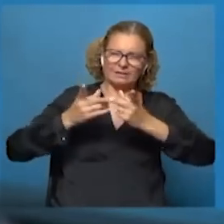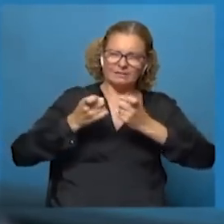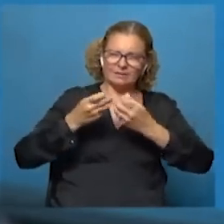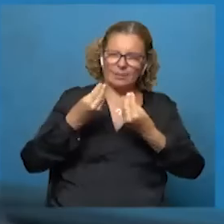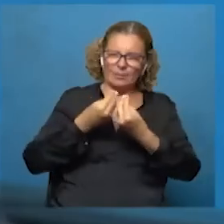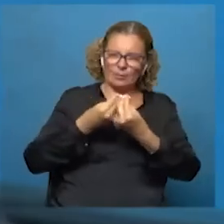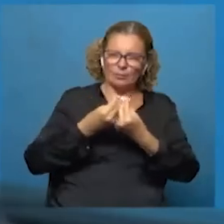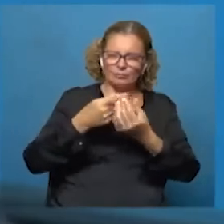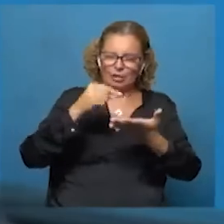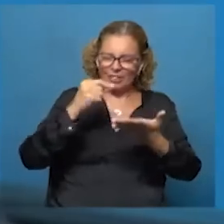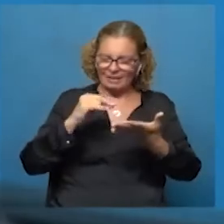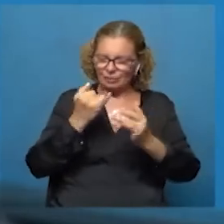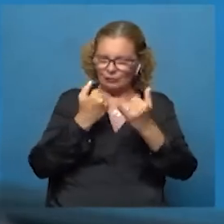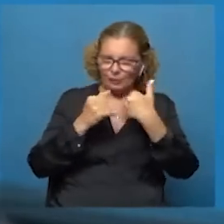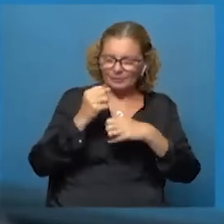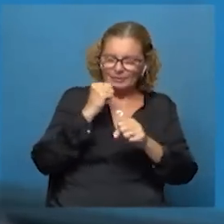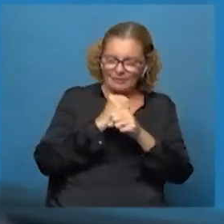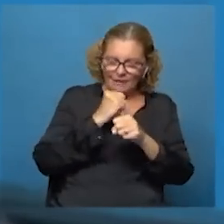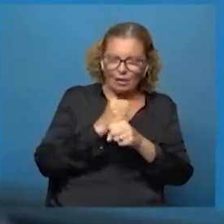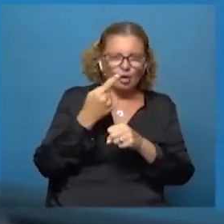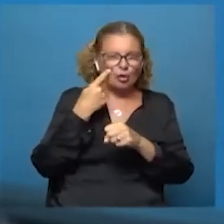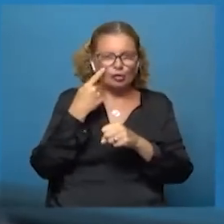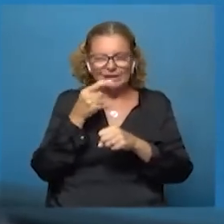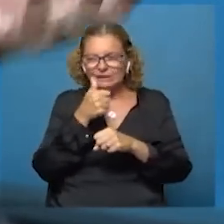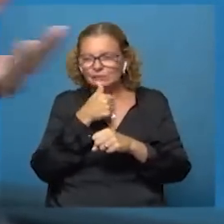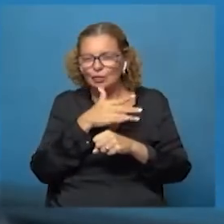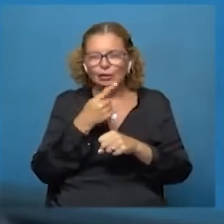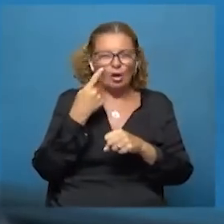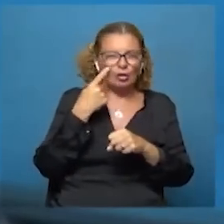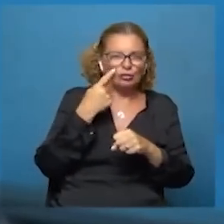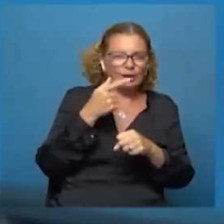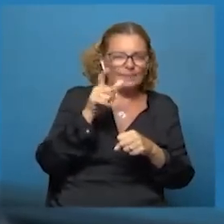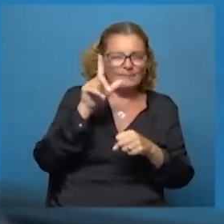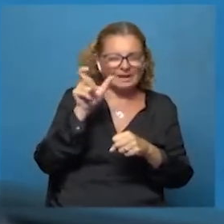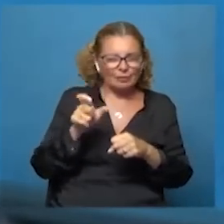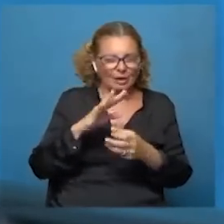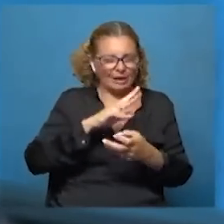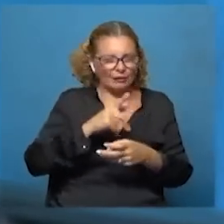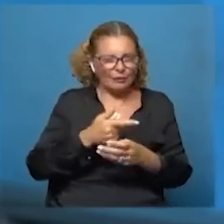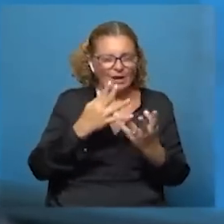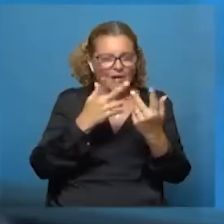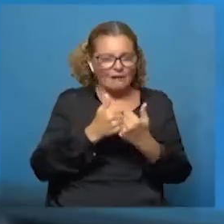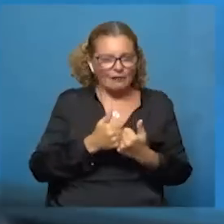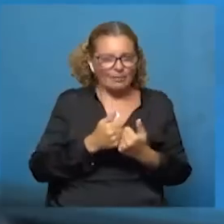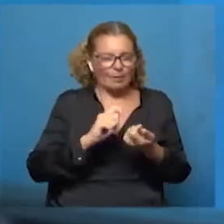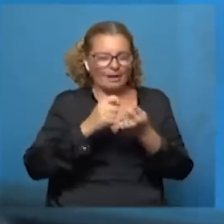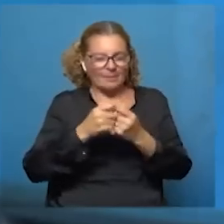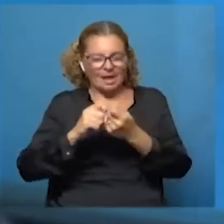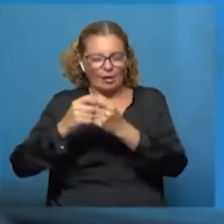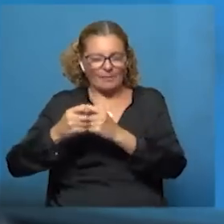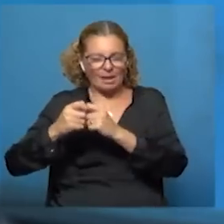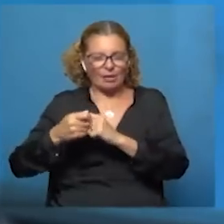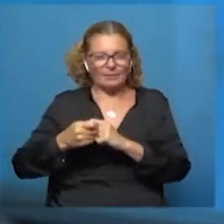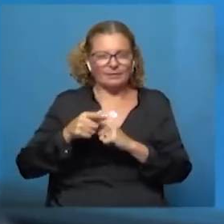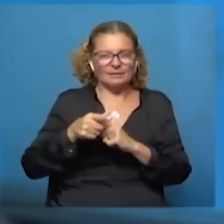alpargata el dato la información el trabajo conocer historias conocer delincuentes saber las modalidades como han mutado cómo han cambiado